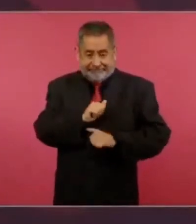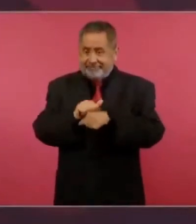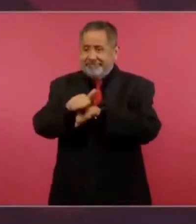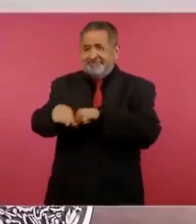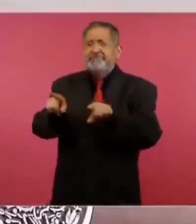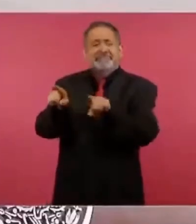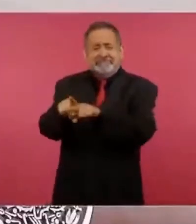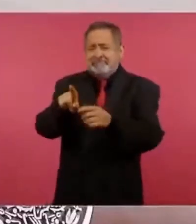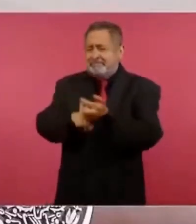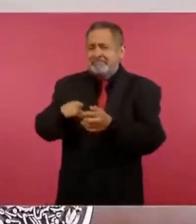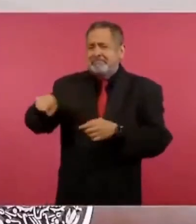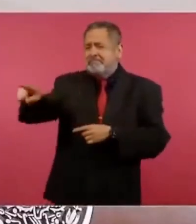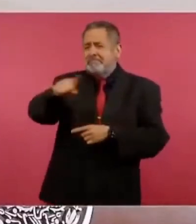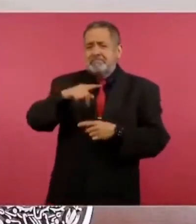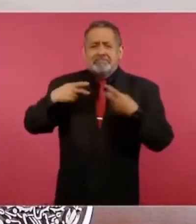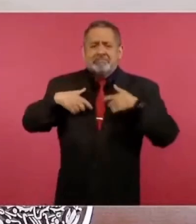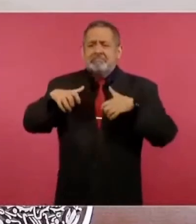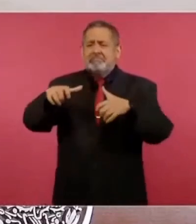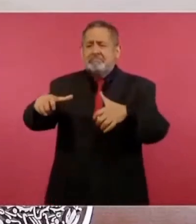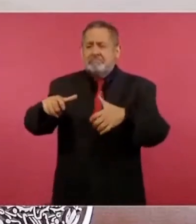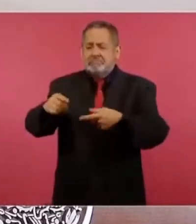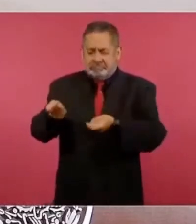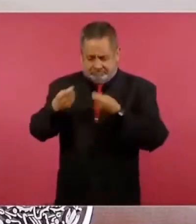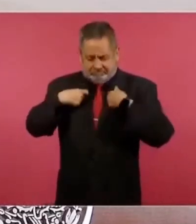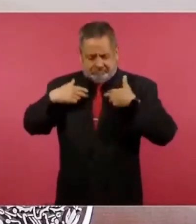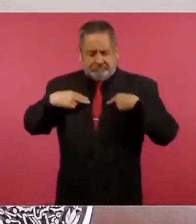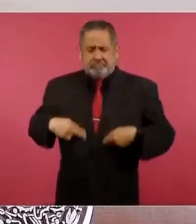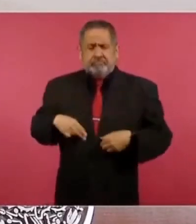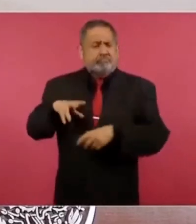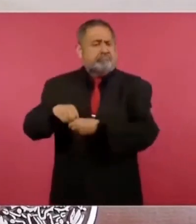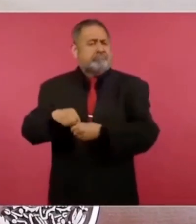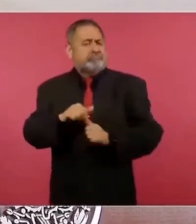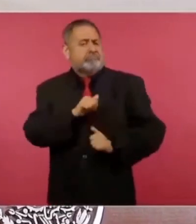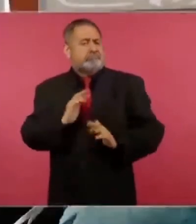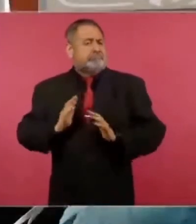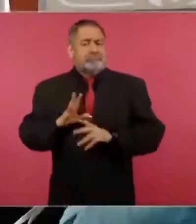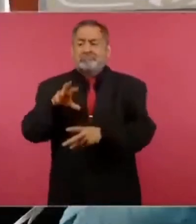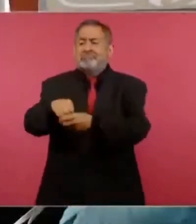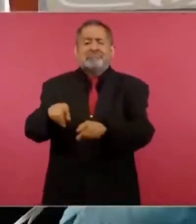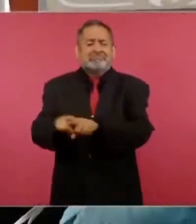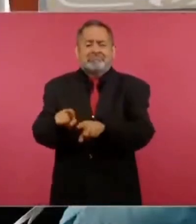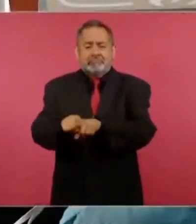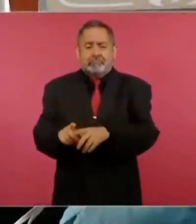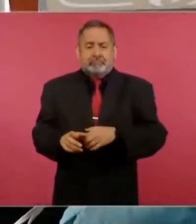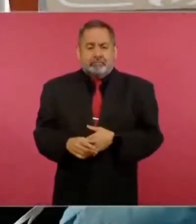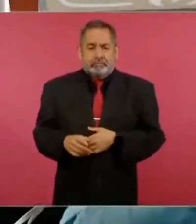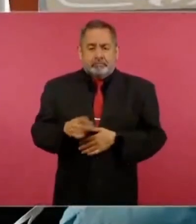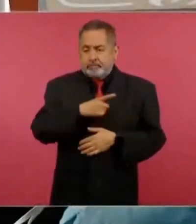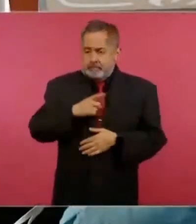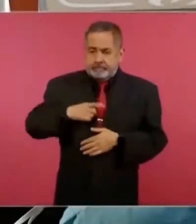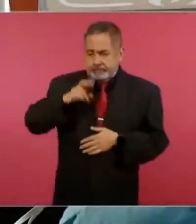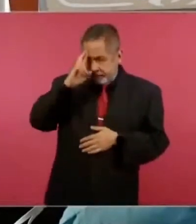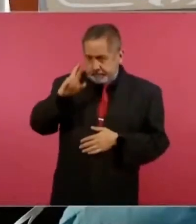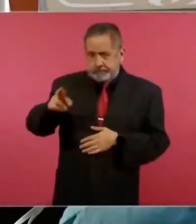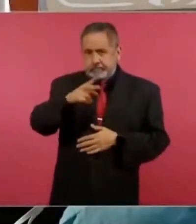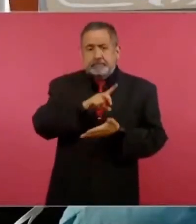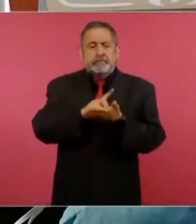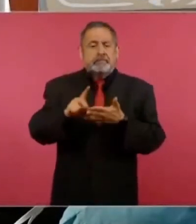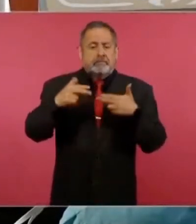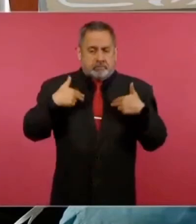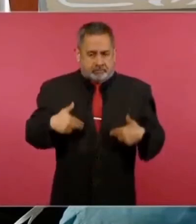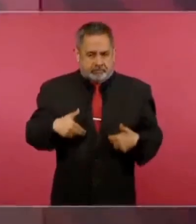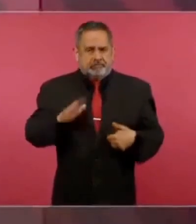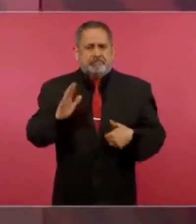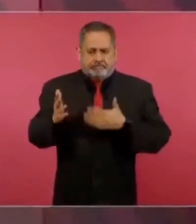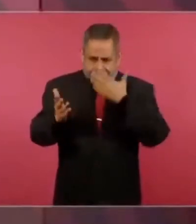uniformado. Además, se ha avanzado mucho para que se respeten derechos humanos, para